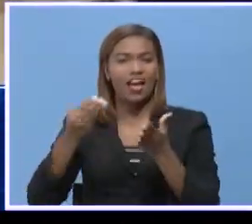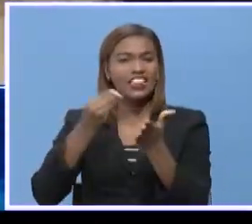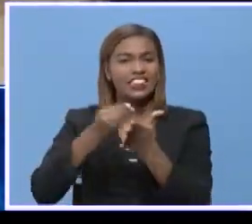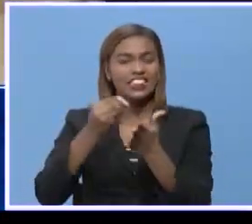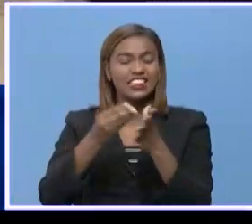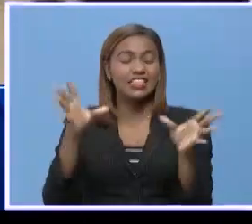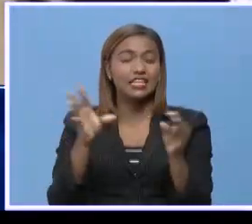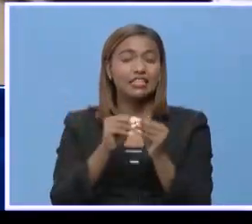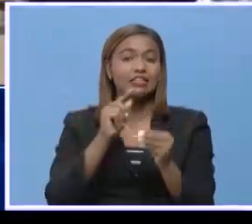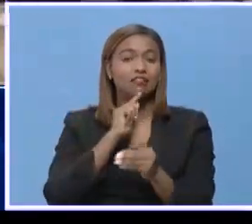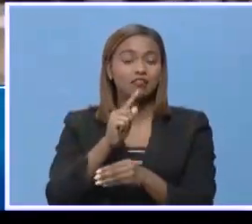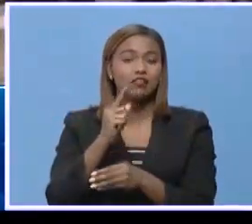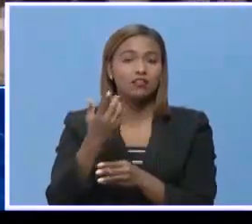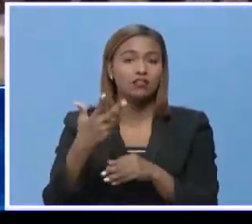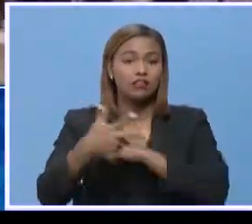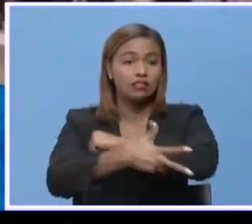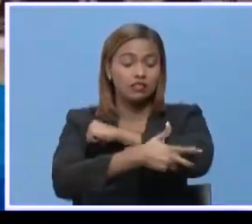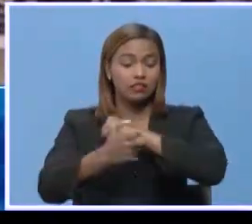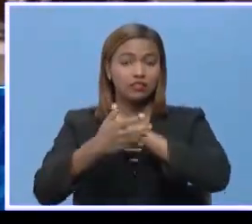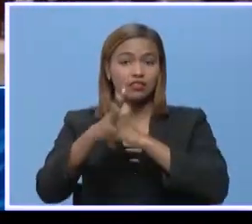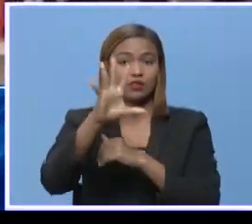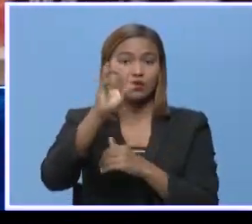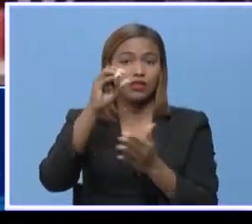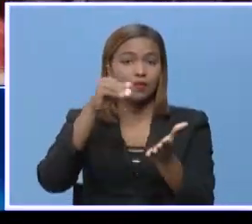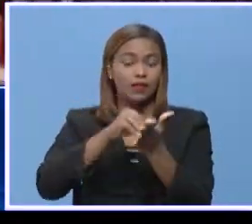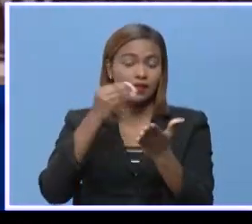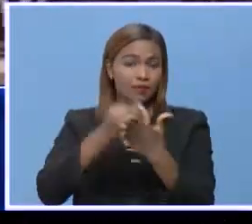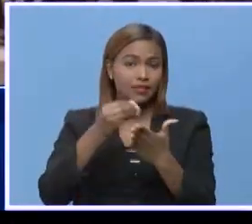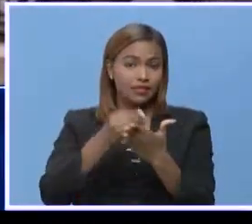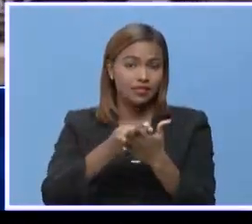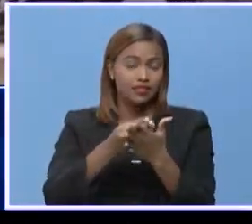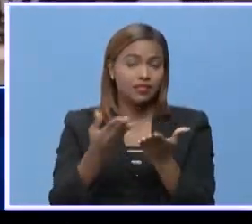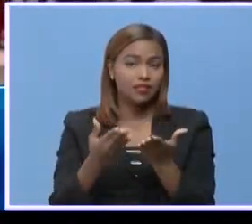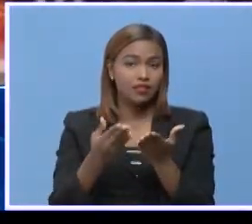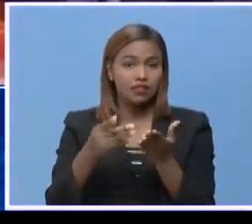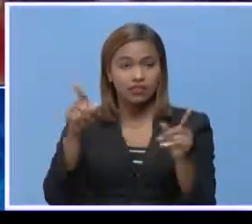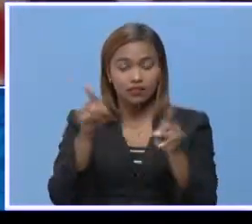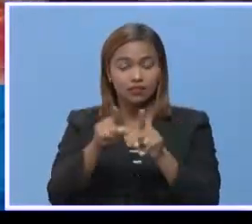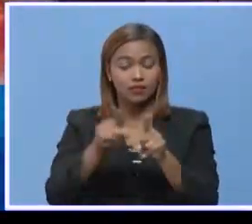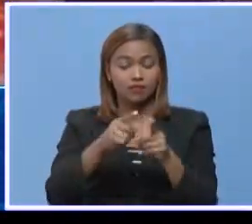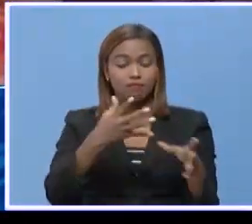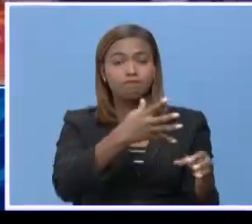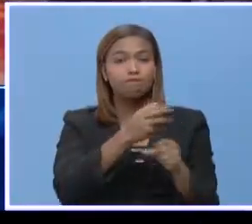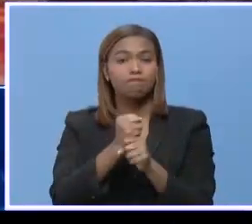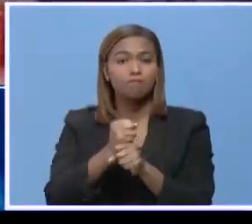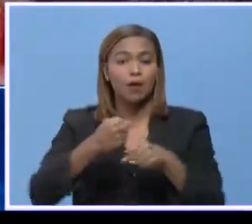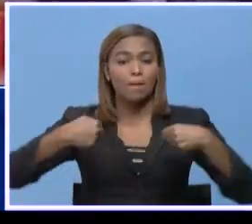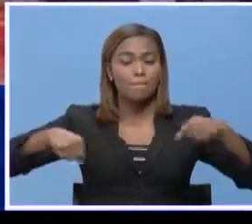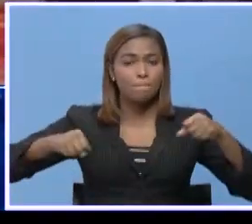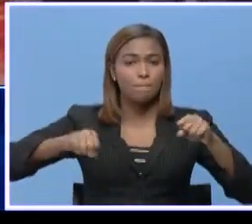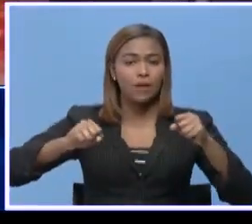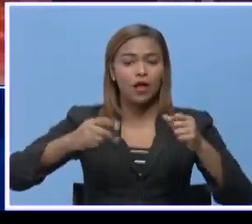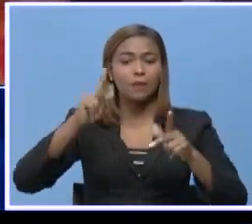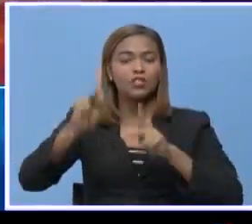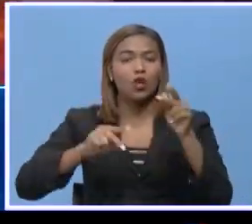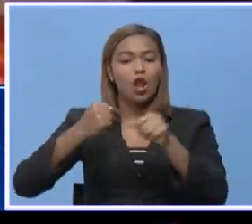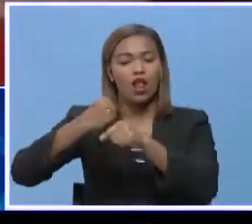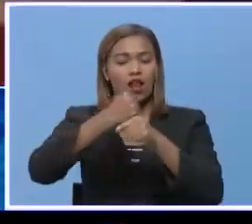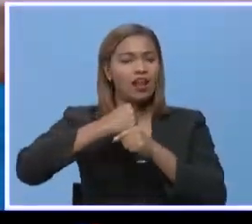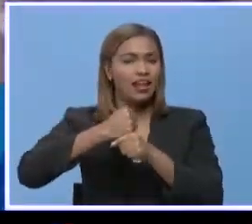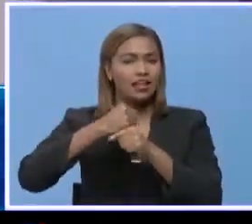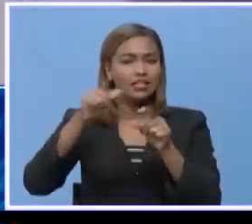llevándose en total del robo unos 50 mil pesos en efectivos. Además, le llevaron la motocicleta al seguridad